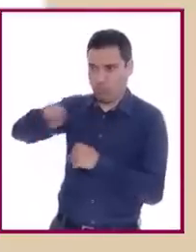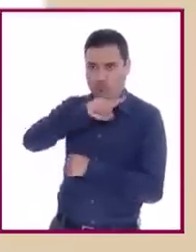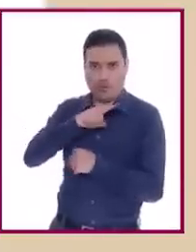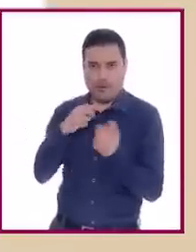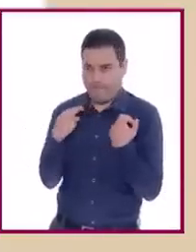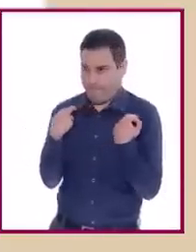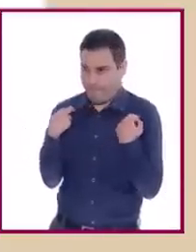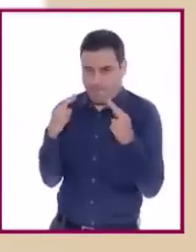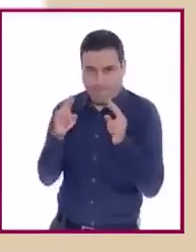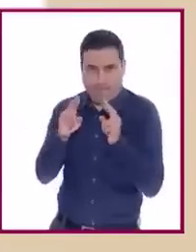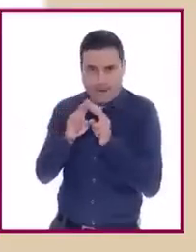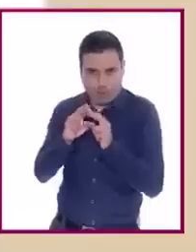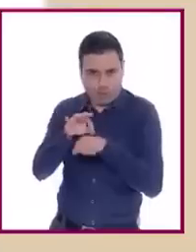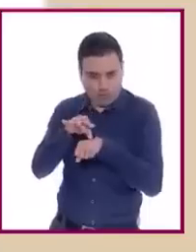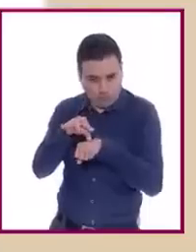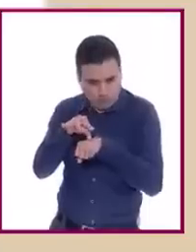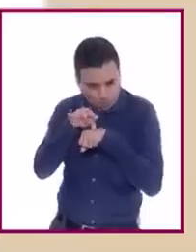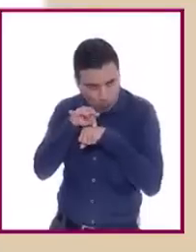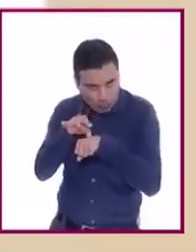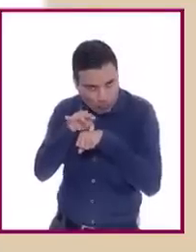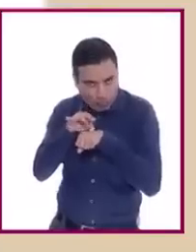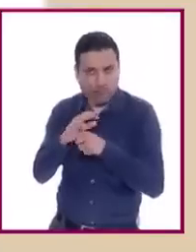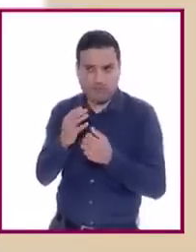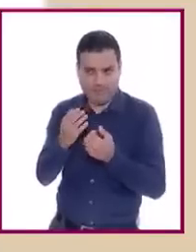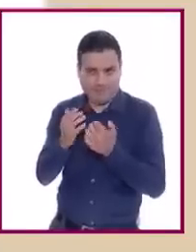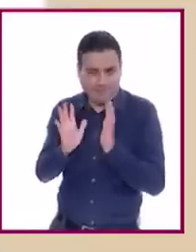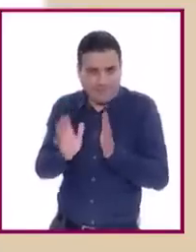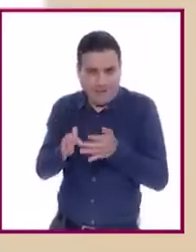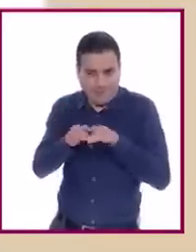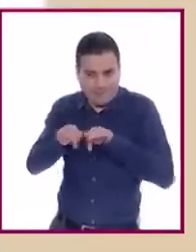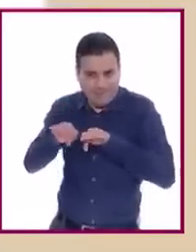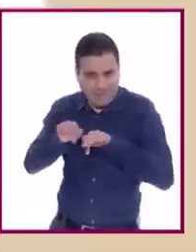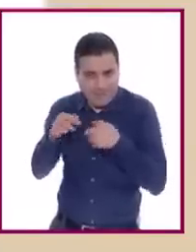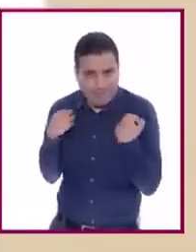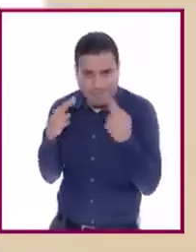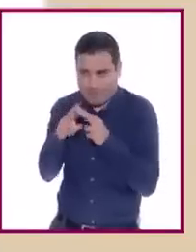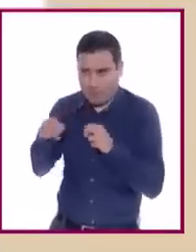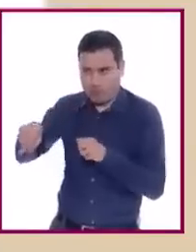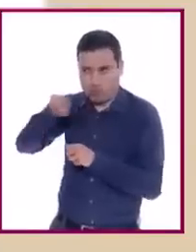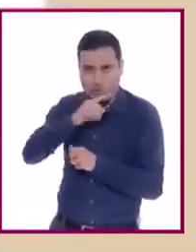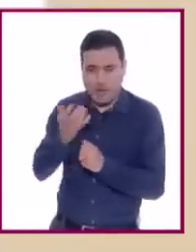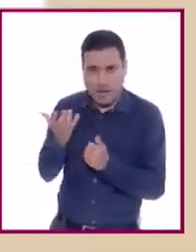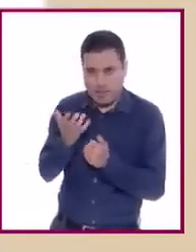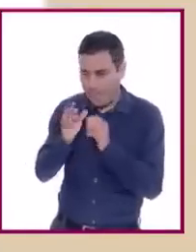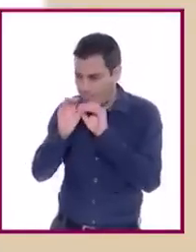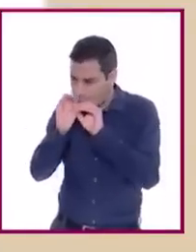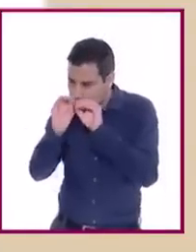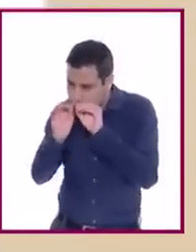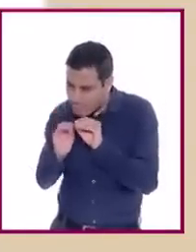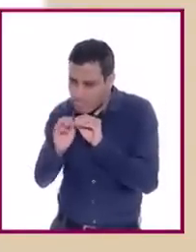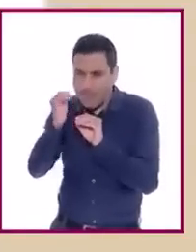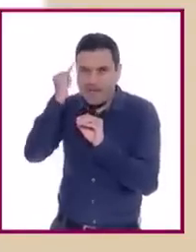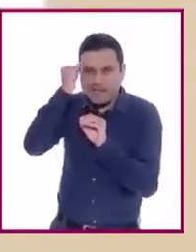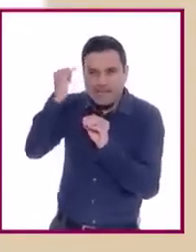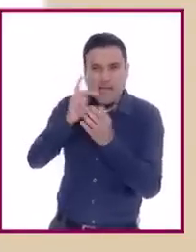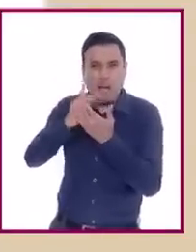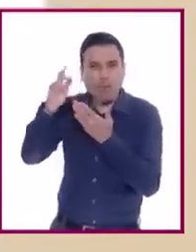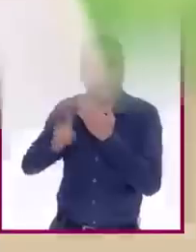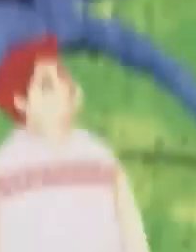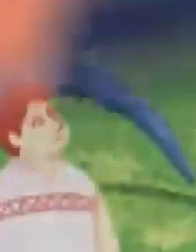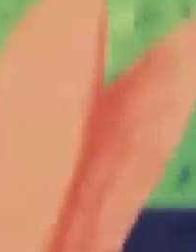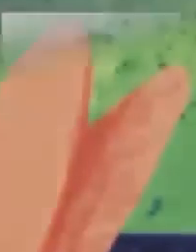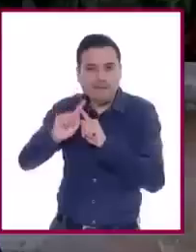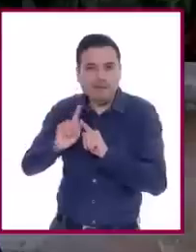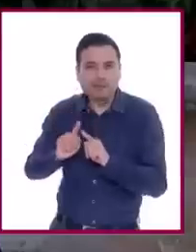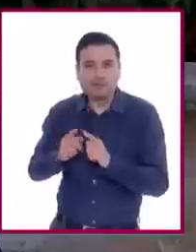de de trabajo cercanos a ustedes son proyectos que los hicimos bajo la realidad en la que trabajamos y en la que